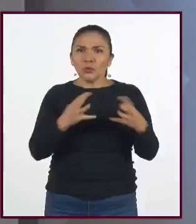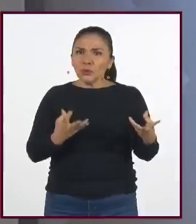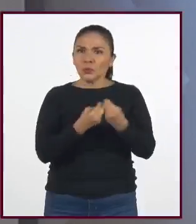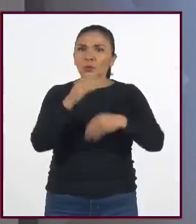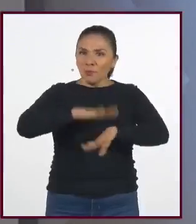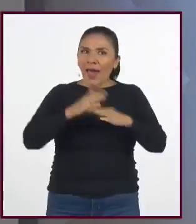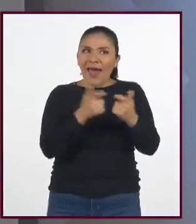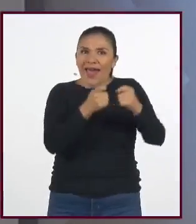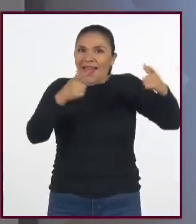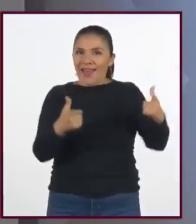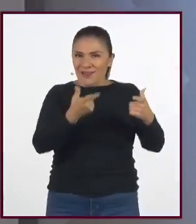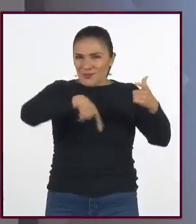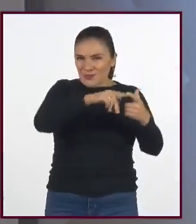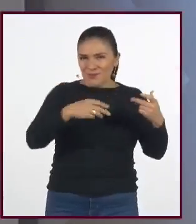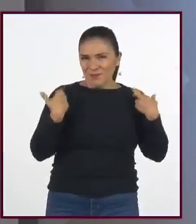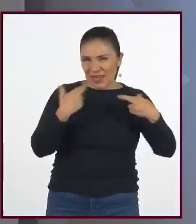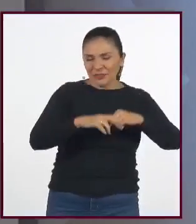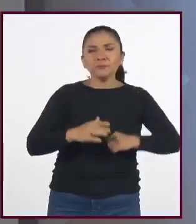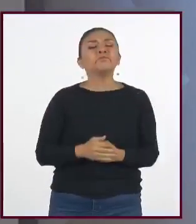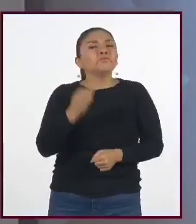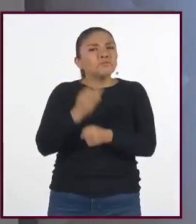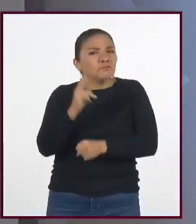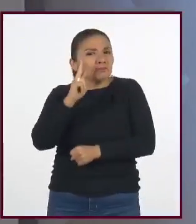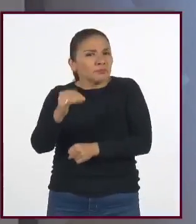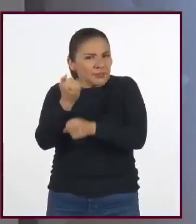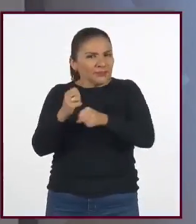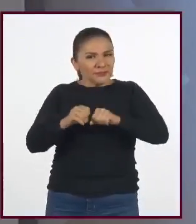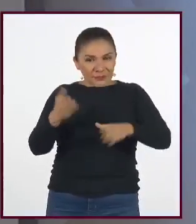Ahora, antes, pues veamos la siguiente información.